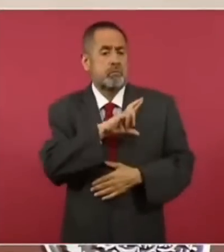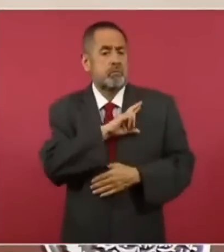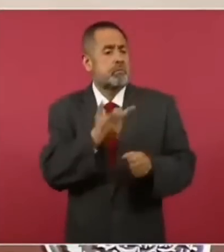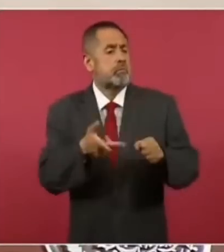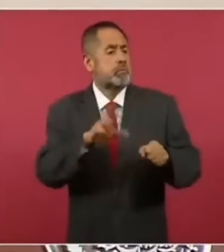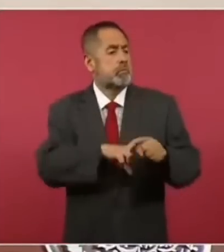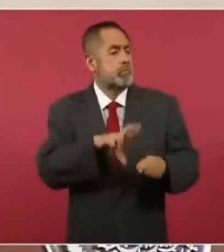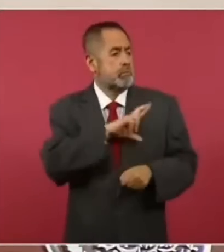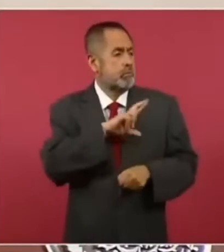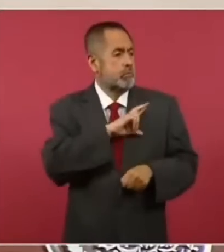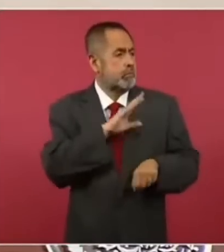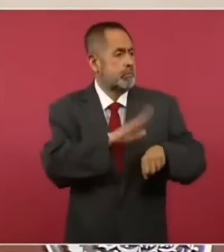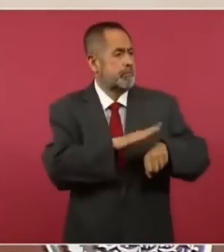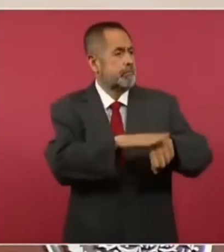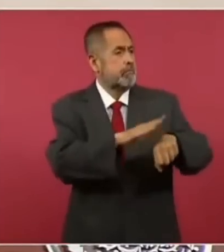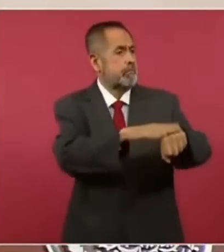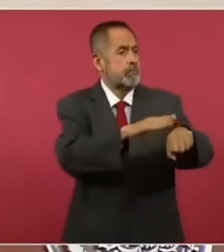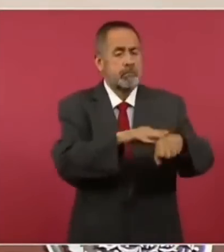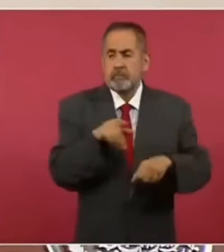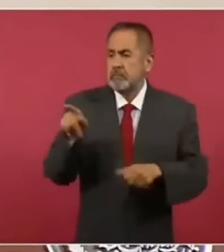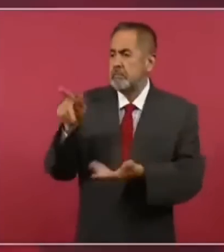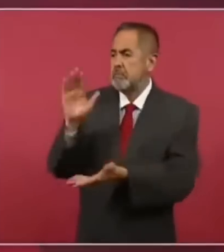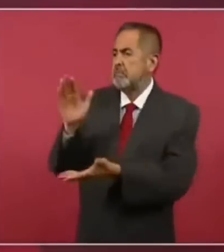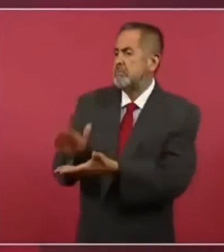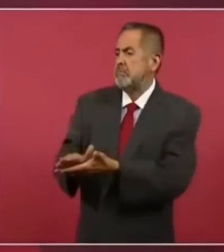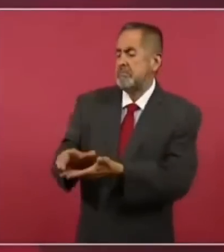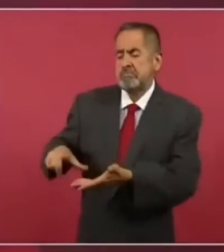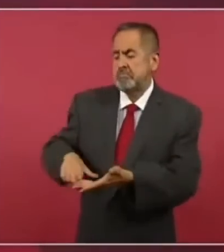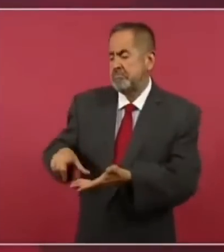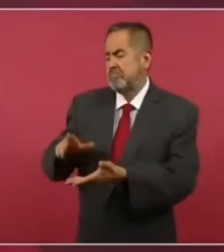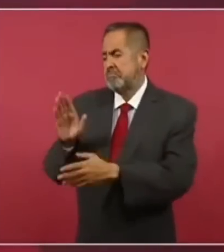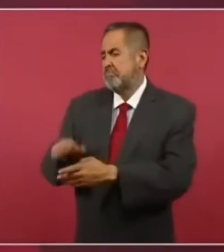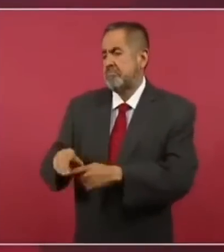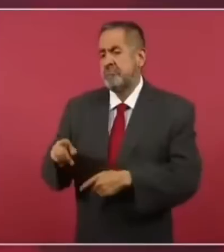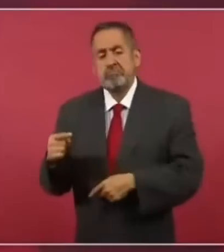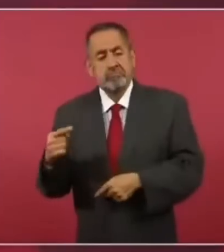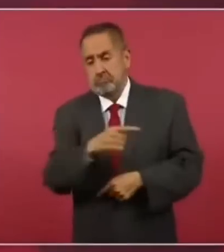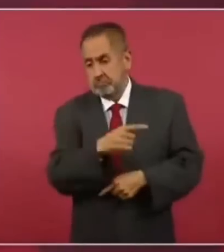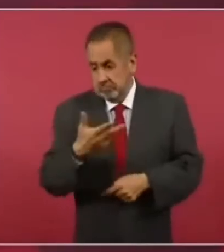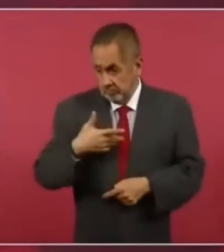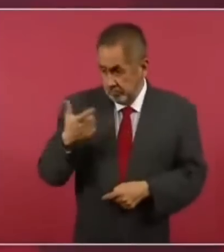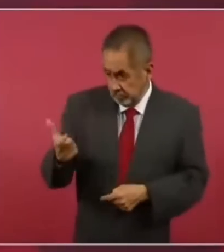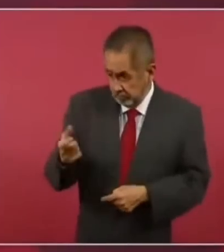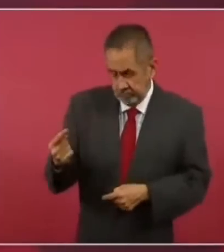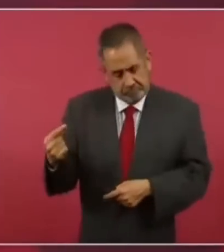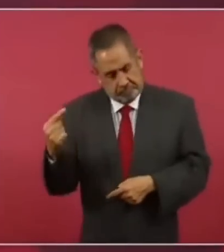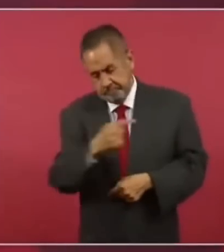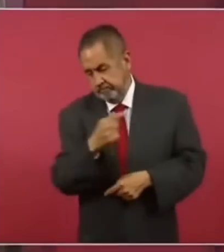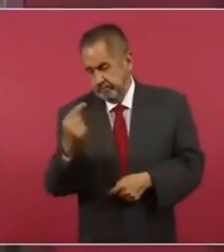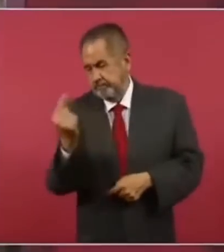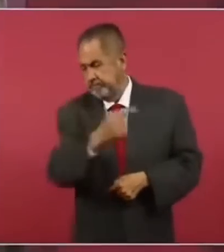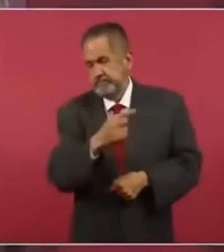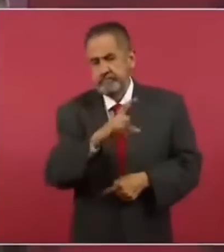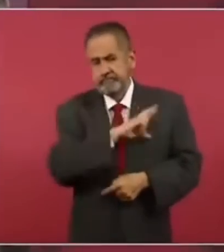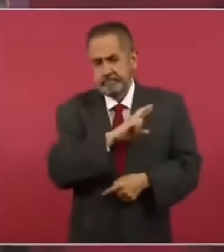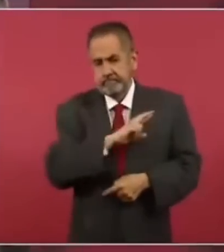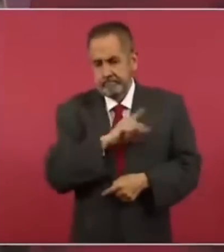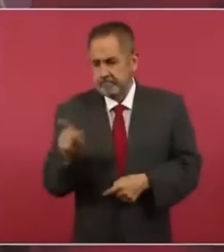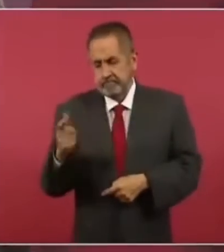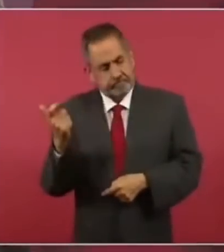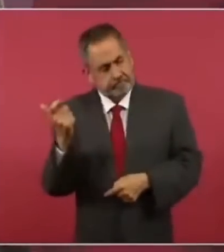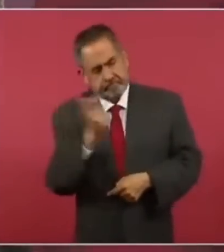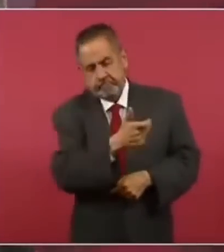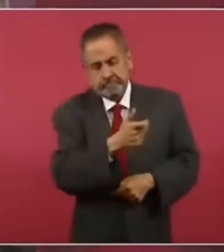Que pudiese atenderse quien tuviese dinero para